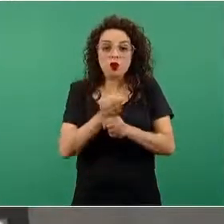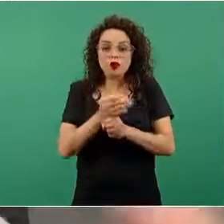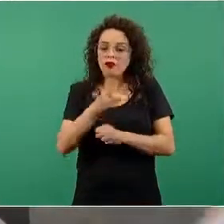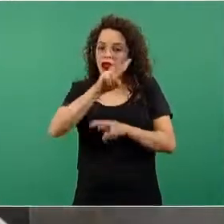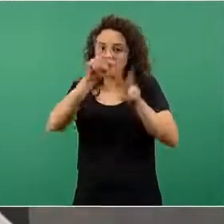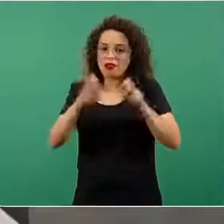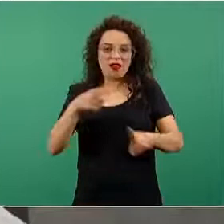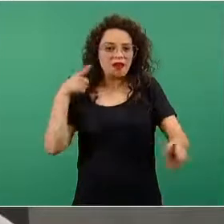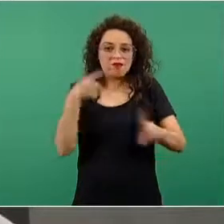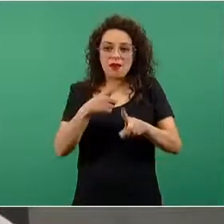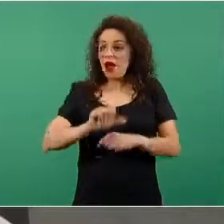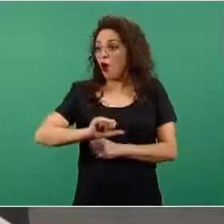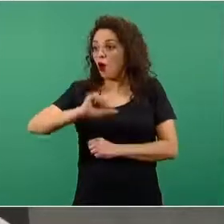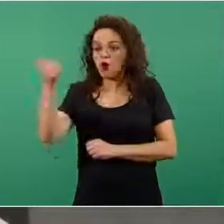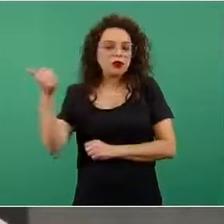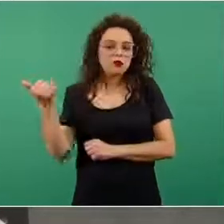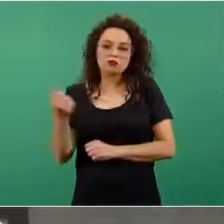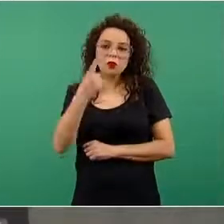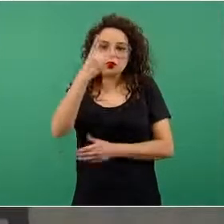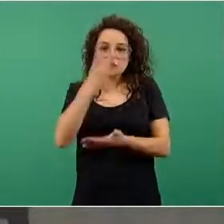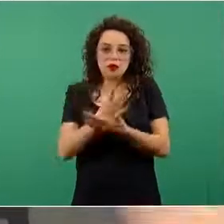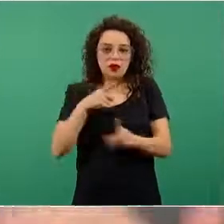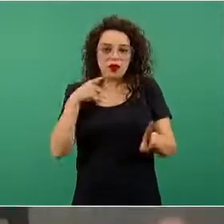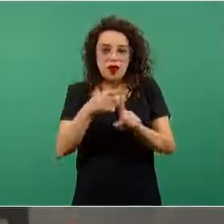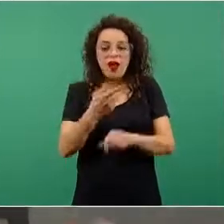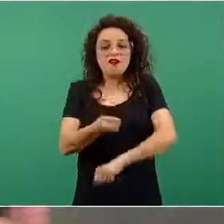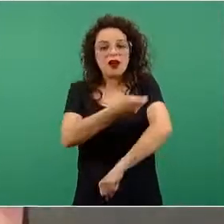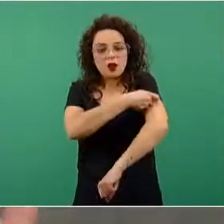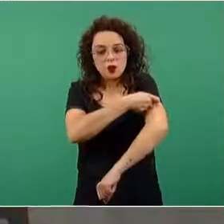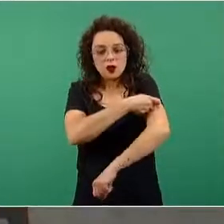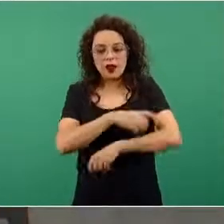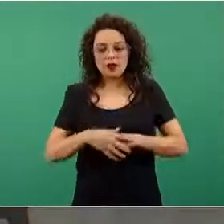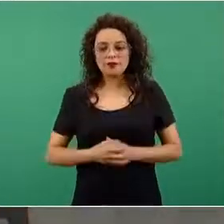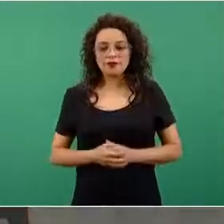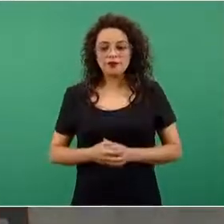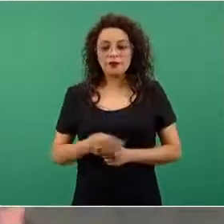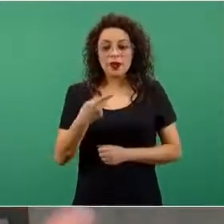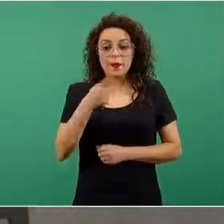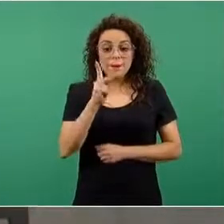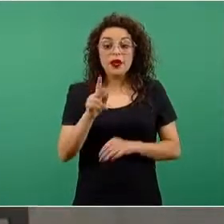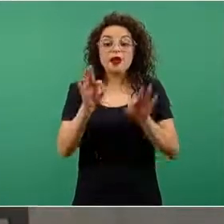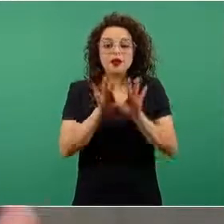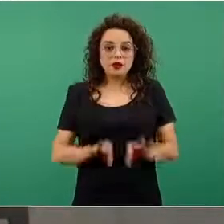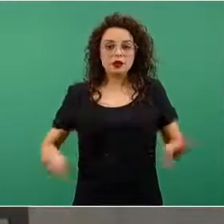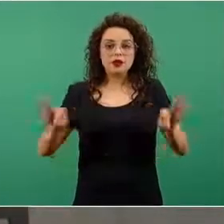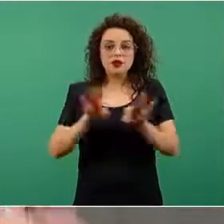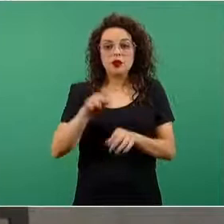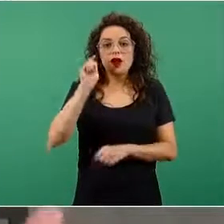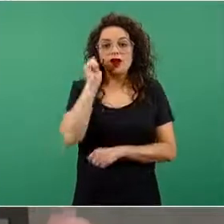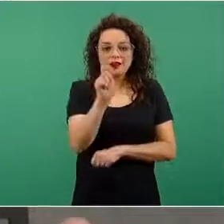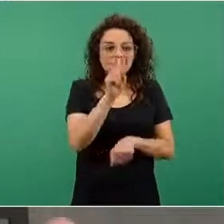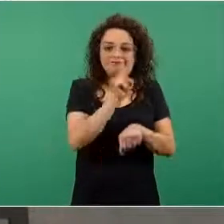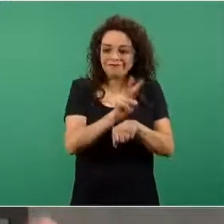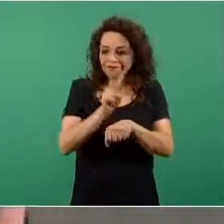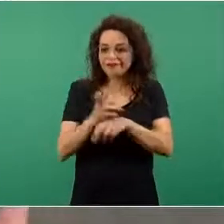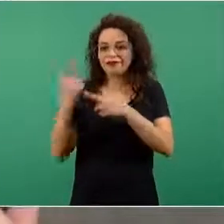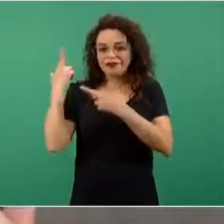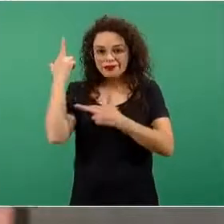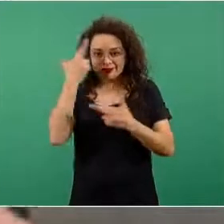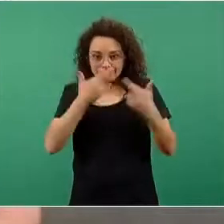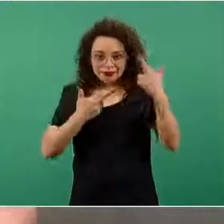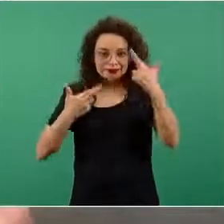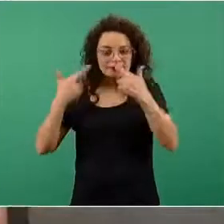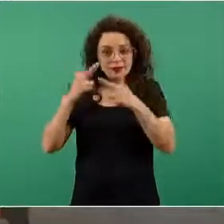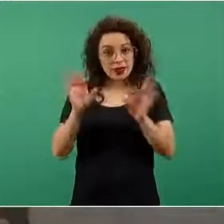vacunas, no para otros elementos de inmunización. Pero es importante estar vigilando con la mayor sensibilidad. Esto